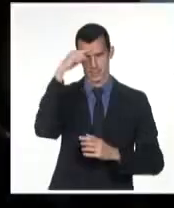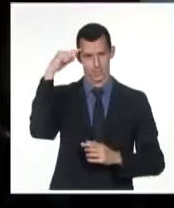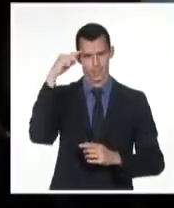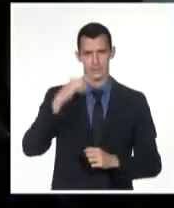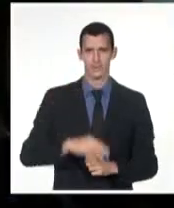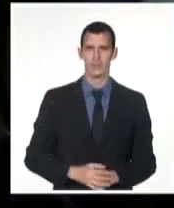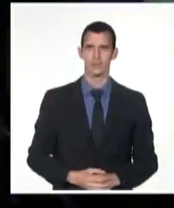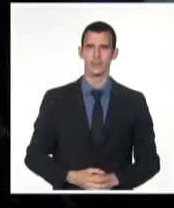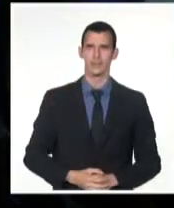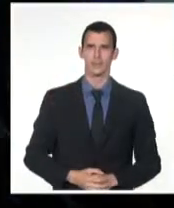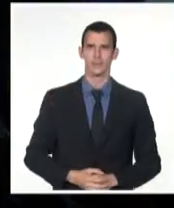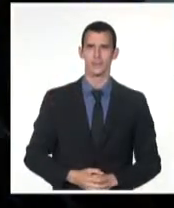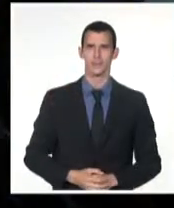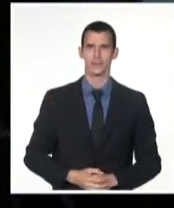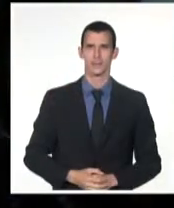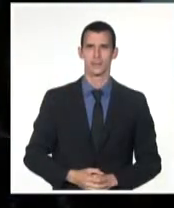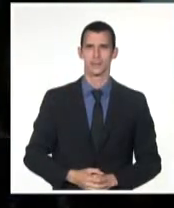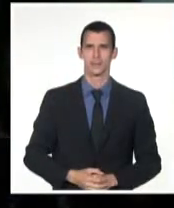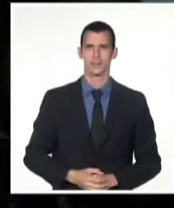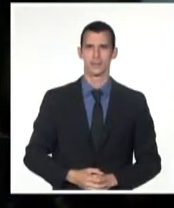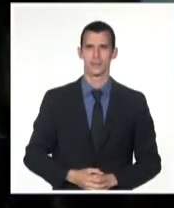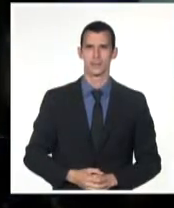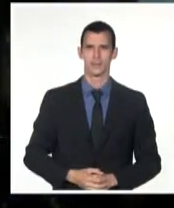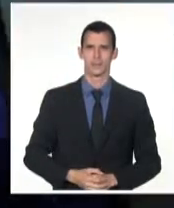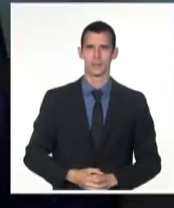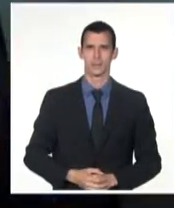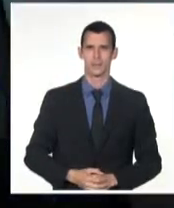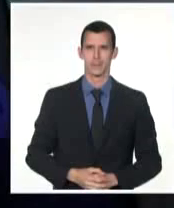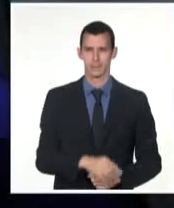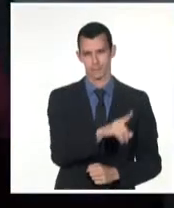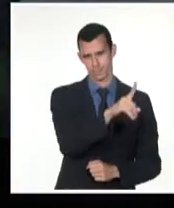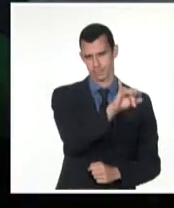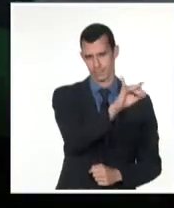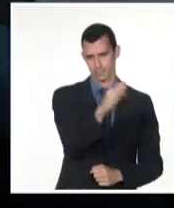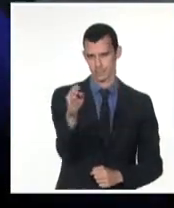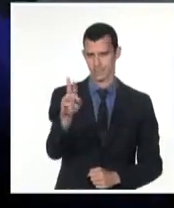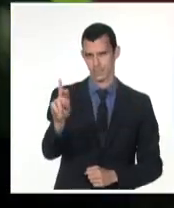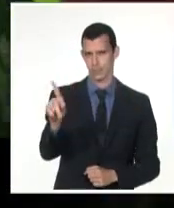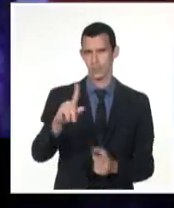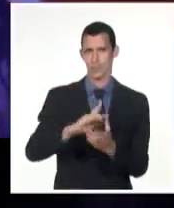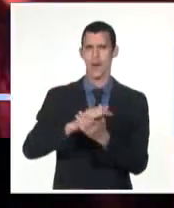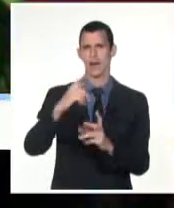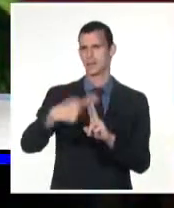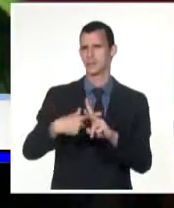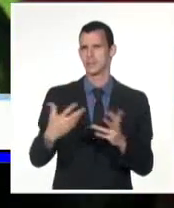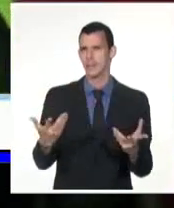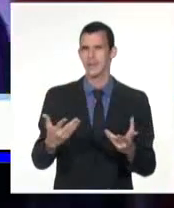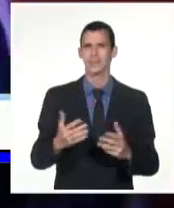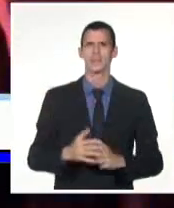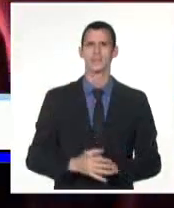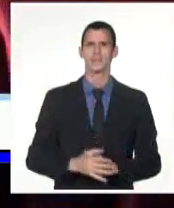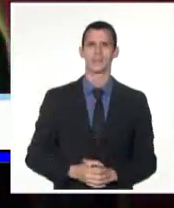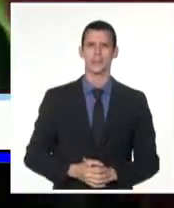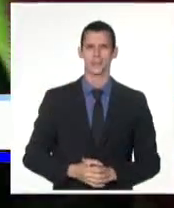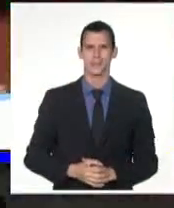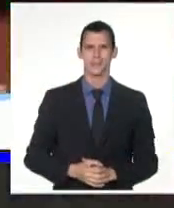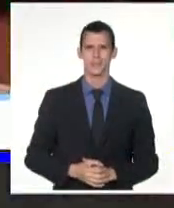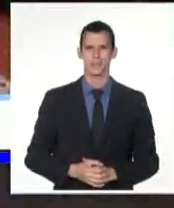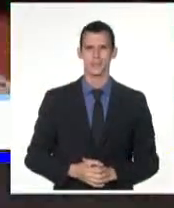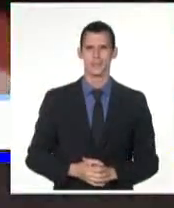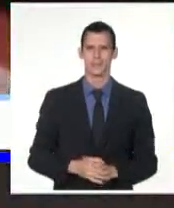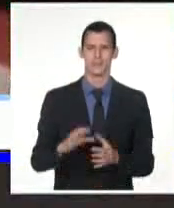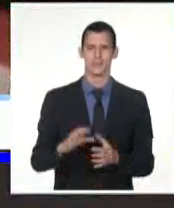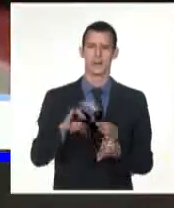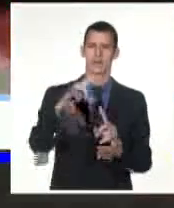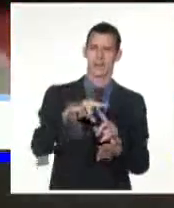tradicional. Del 17 al 21 de mayo, el municipio guantanamero de Manuel Tames es sede de la 25ª